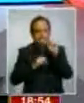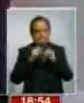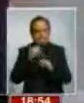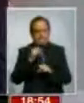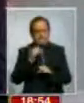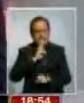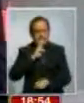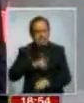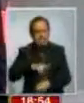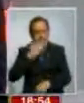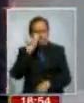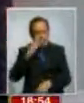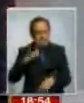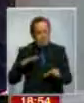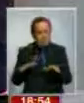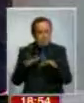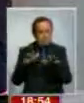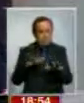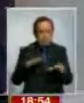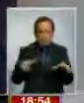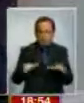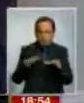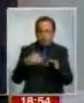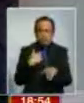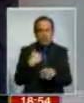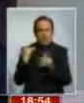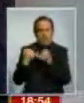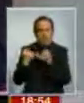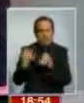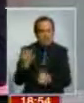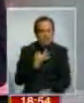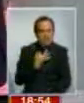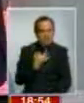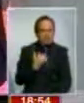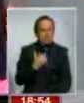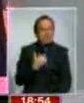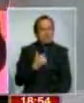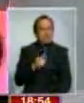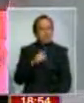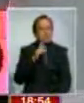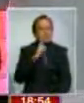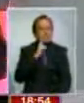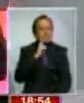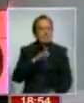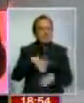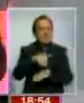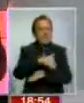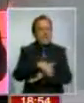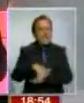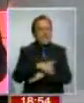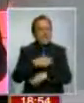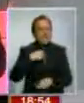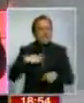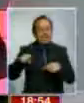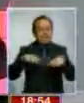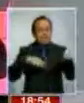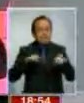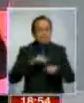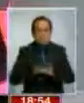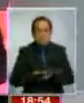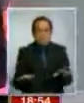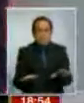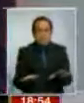El resultado de la gestión fue muy bueno. Un amigo mío que es muy agudo me dice, ¿quién ha salido a la calle por la gestión?